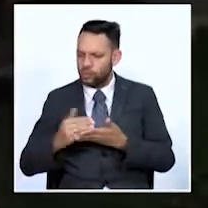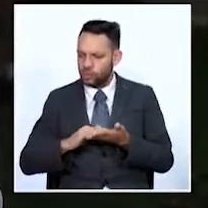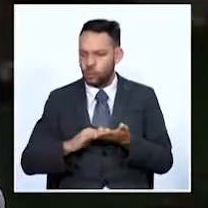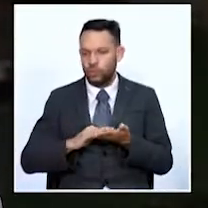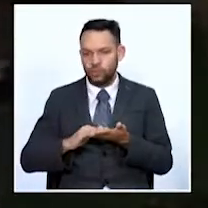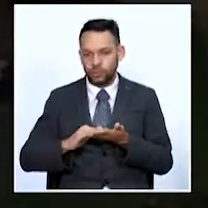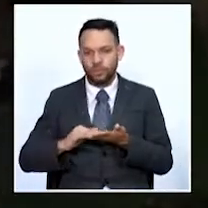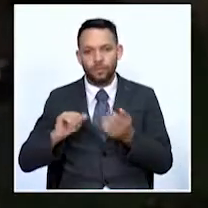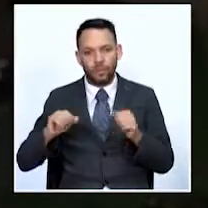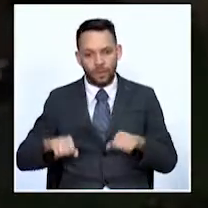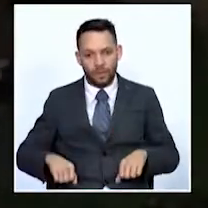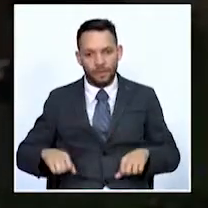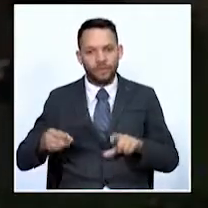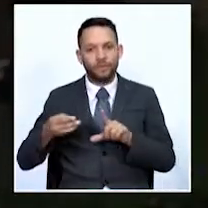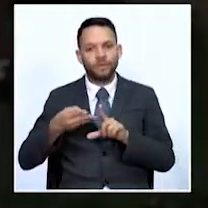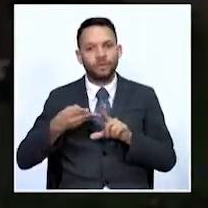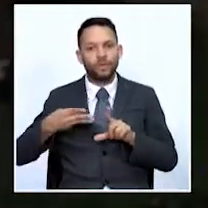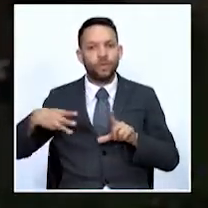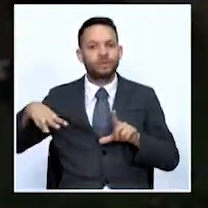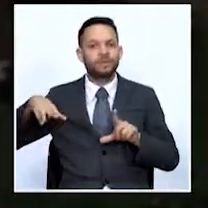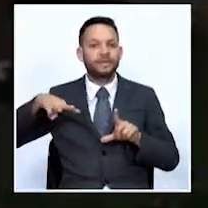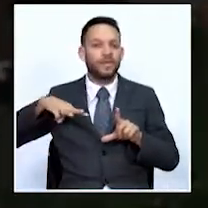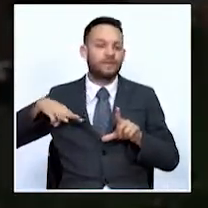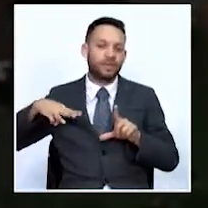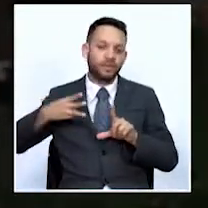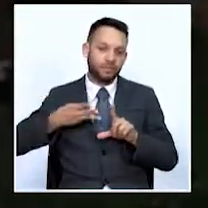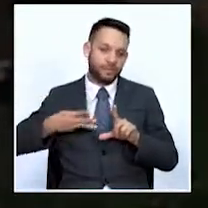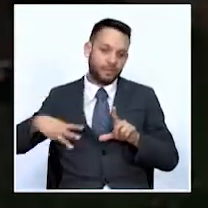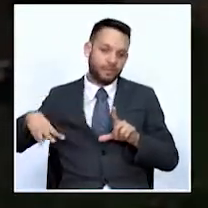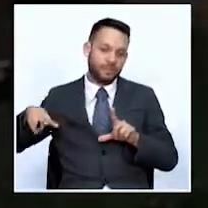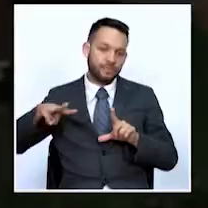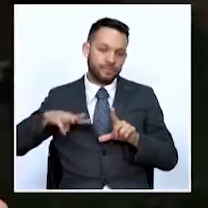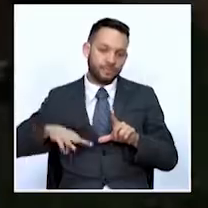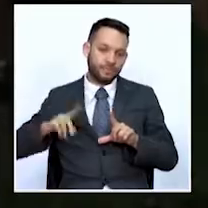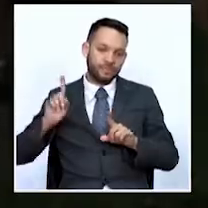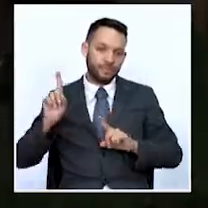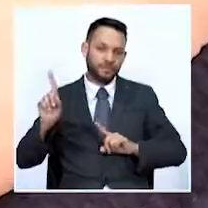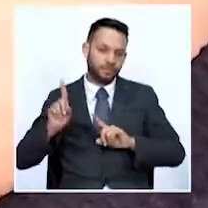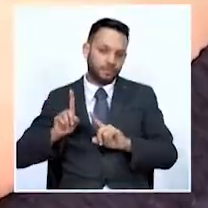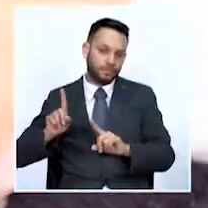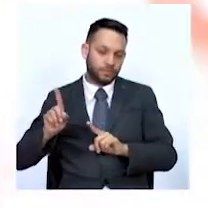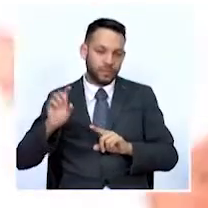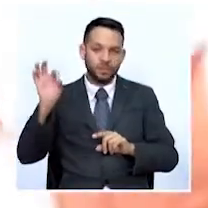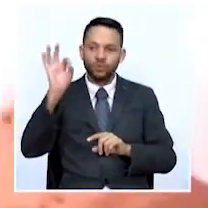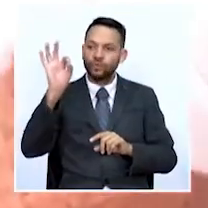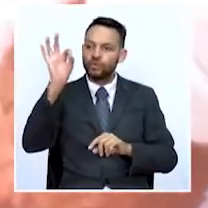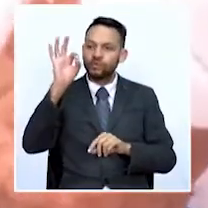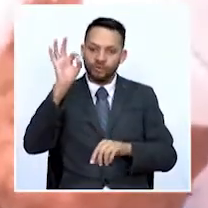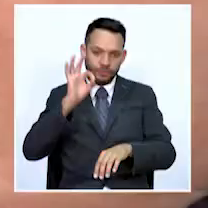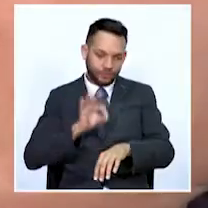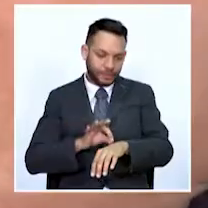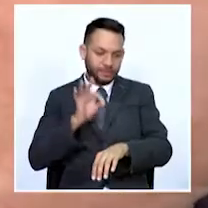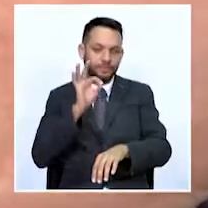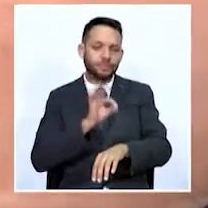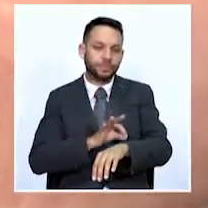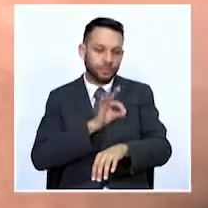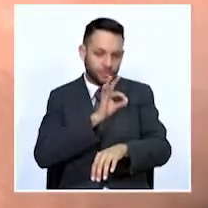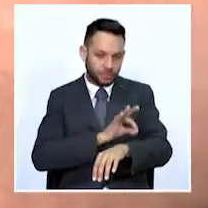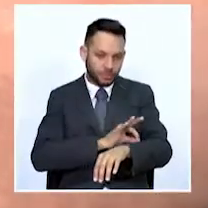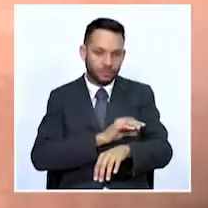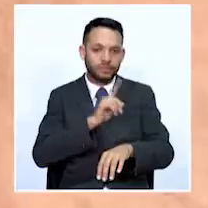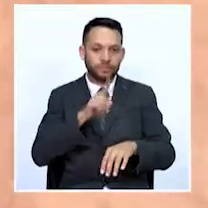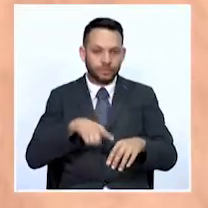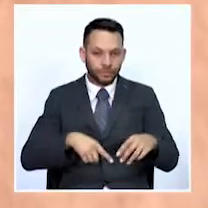en Dos Quebradas, todos los martes la gente va a tratamiento con abejas, los miércoles en Manizales y cada 8 días,